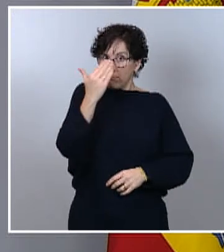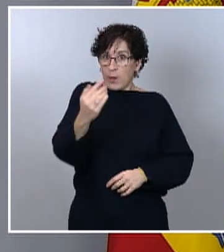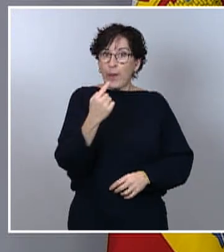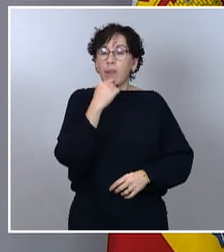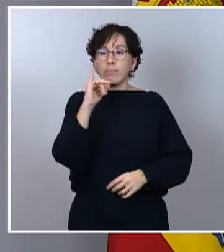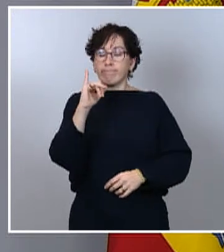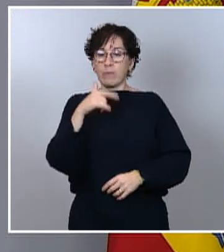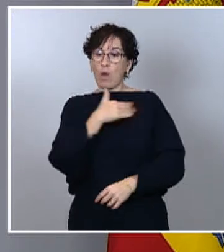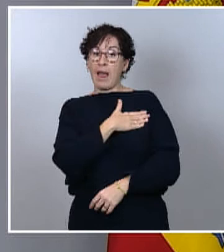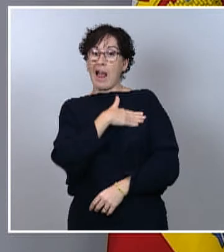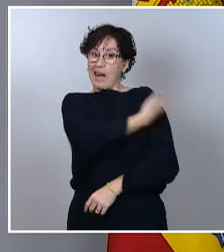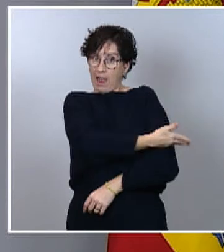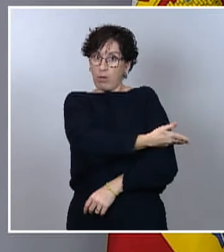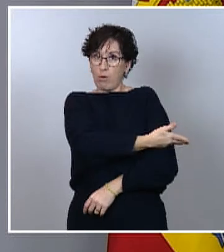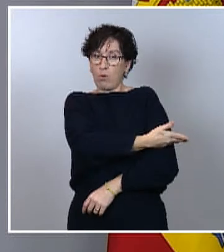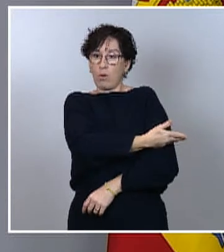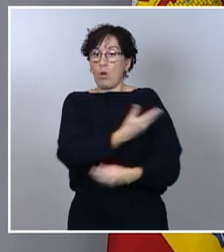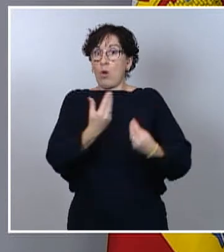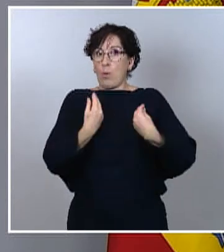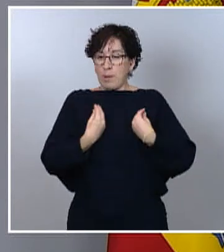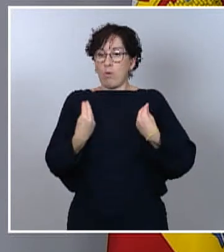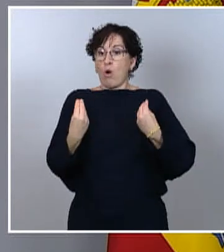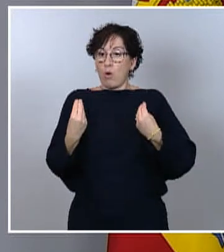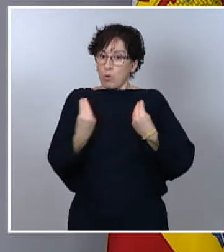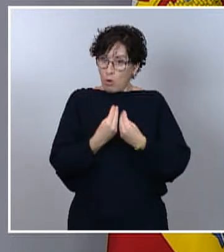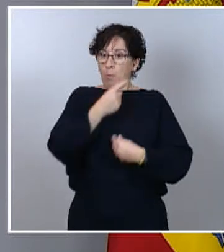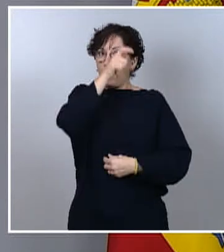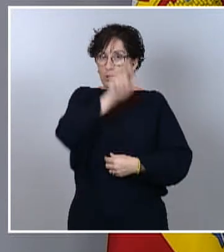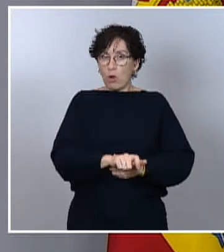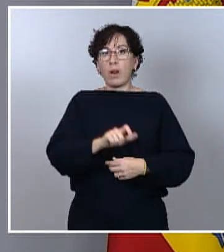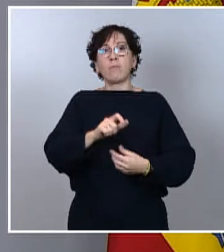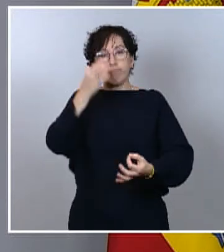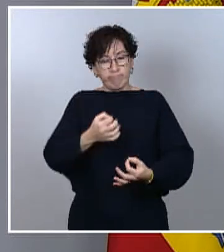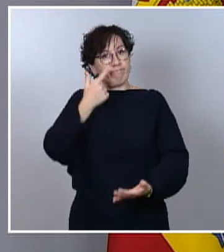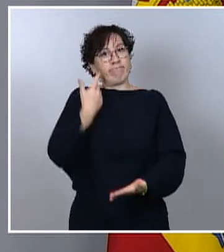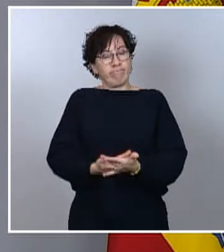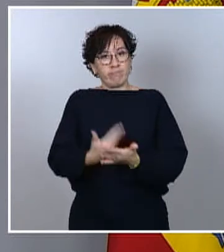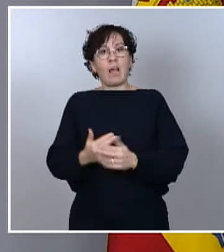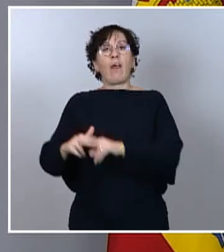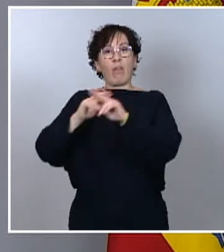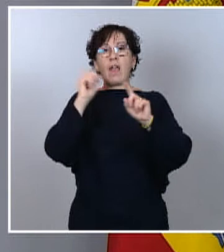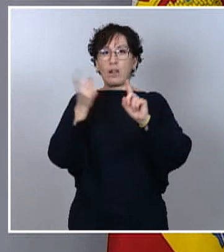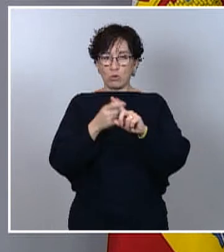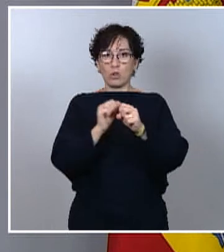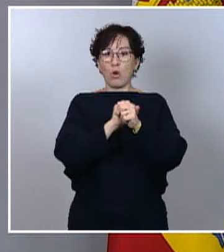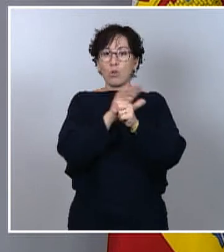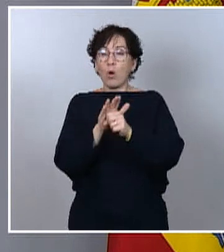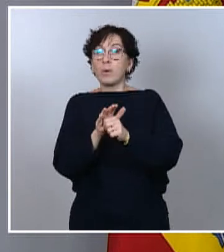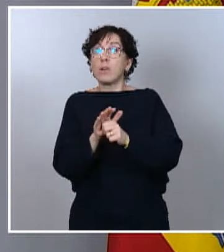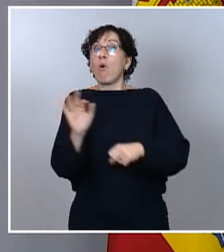persona diagnosticada de COVID-19 o con una persona que tenía síntomas compatibles de esta enfermedad. En esas personas